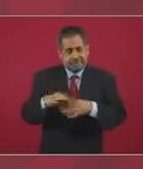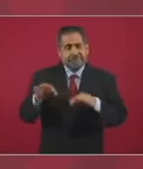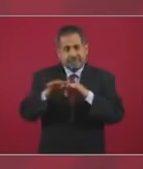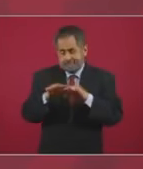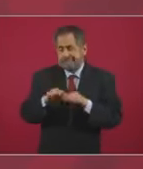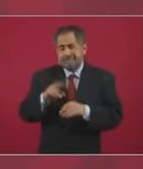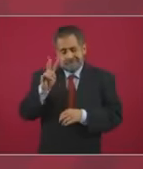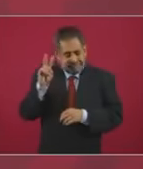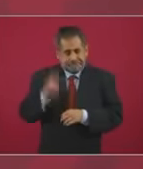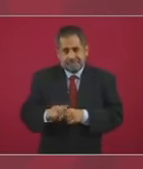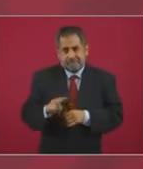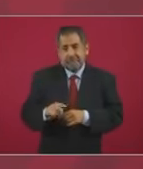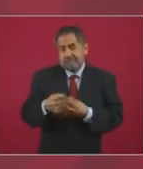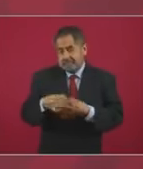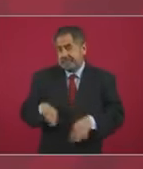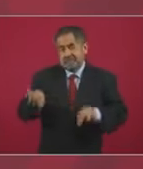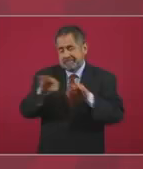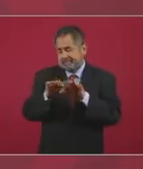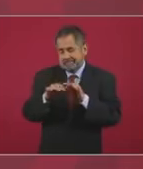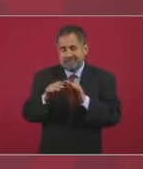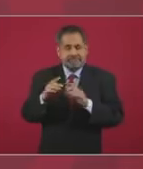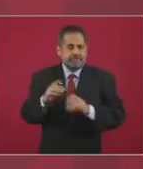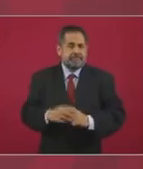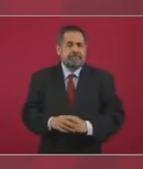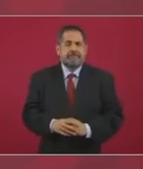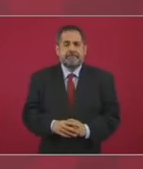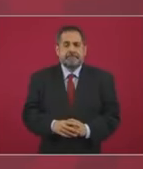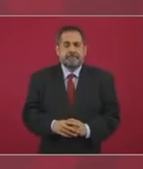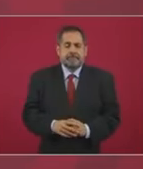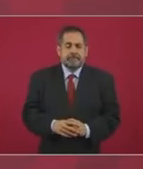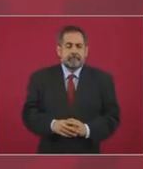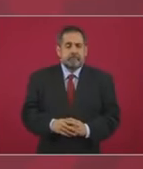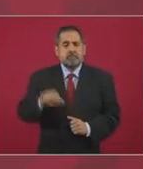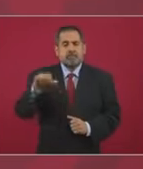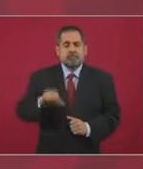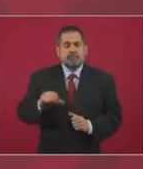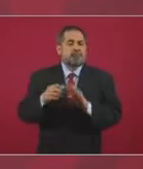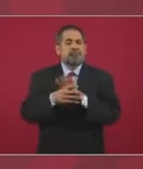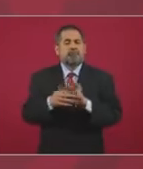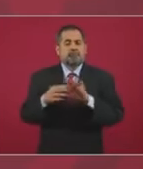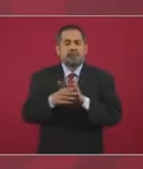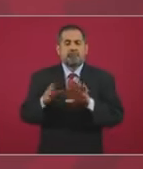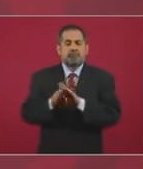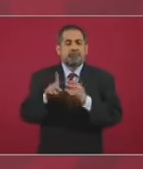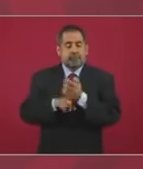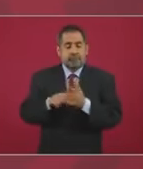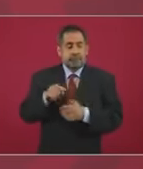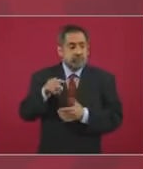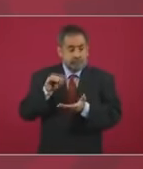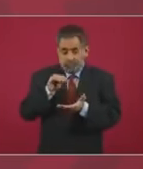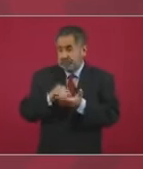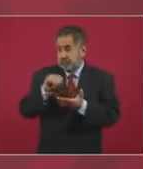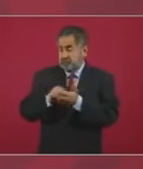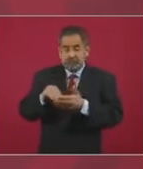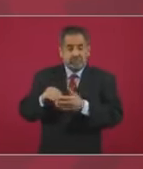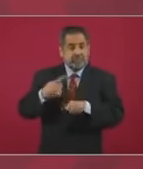siendo lo más importante. Hoy verán que todavía estamos en la etapa activa de la